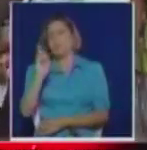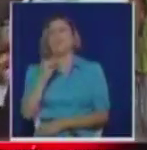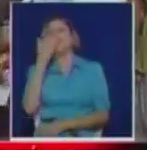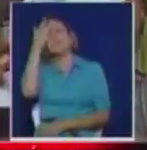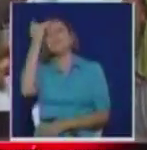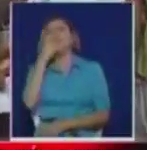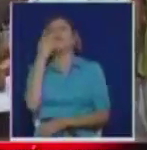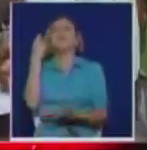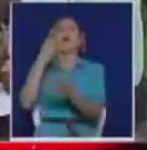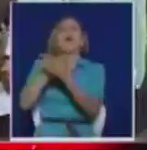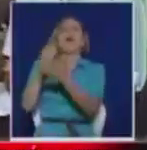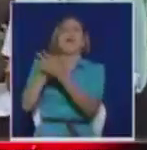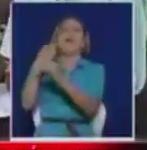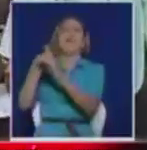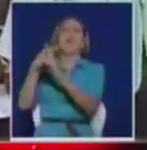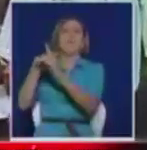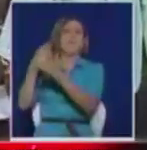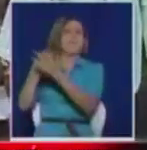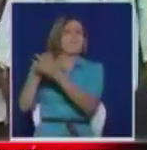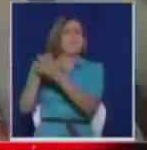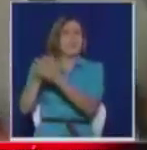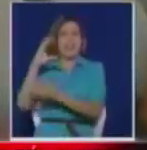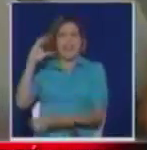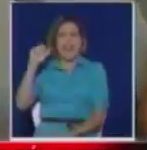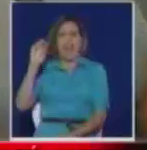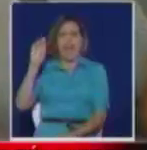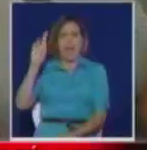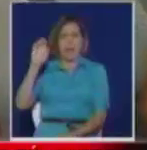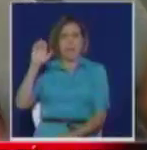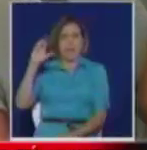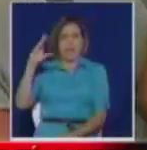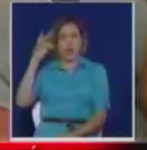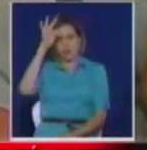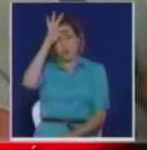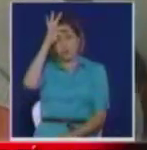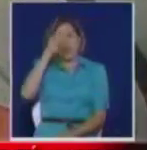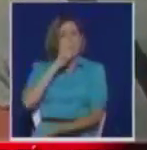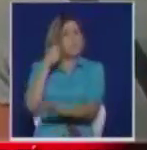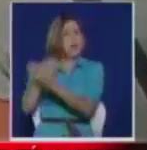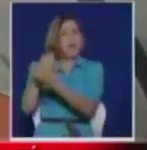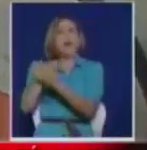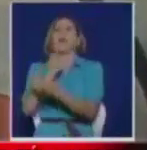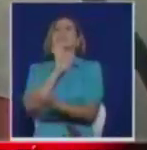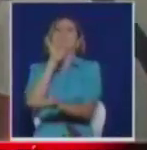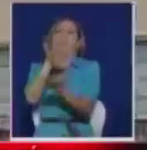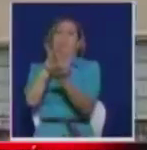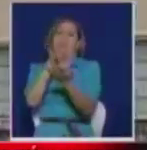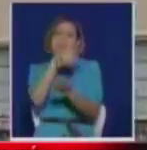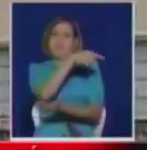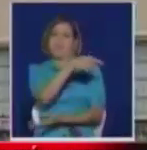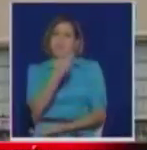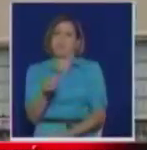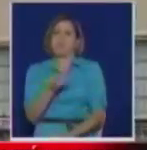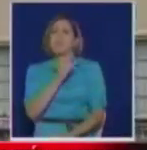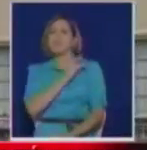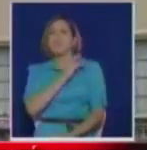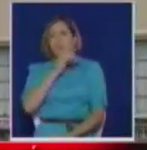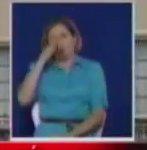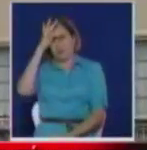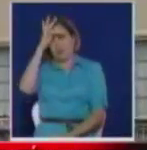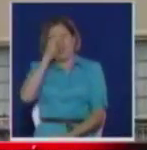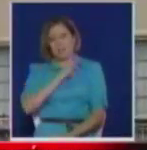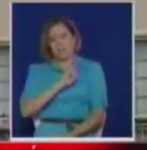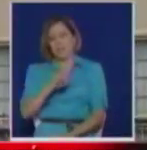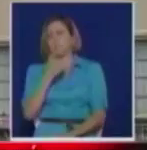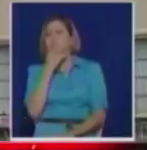en los compromisos de pago adquiridos por Caprecom con el hospital. Hasta el momento, Caprecom le debe al hospital una suma superior a los 26 mil millones de